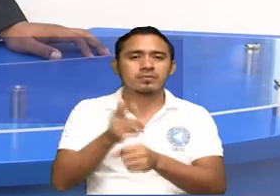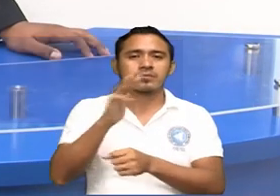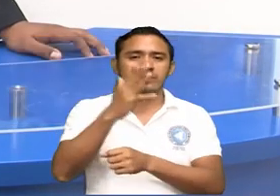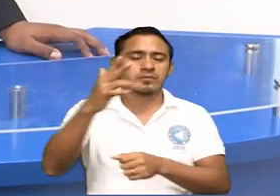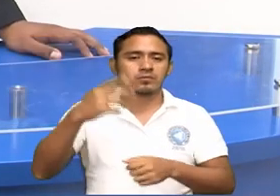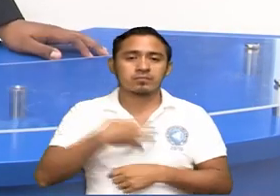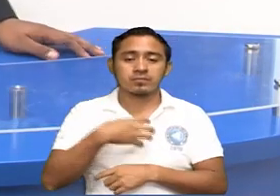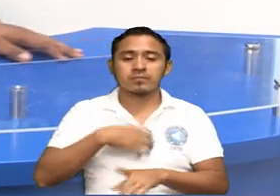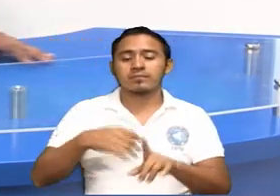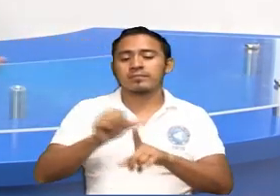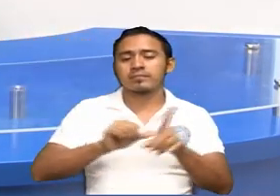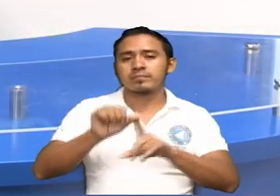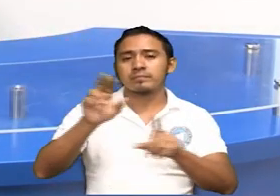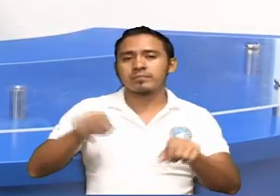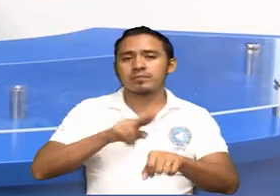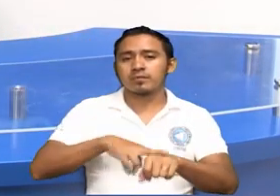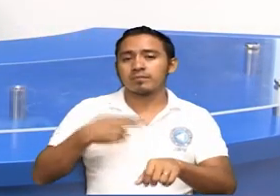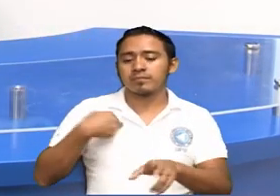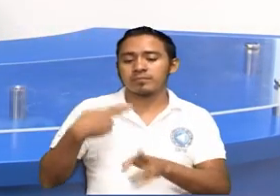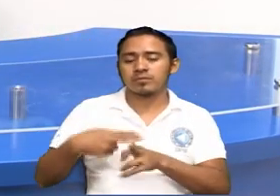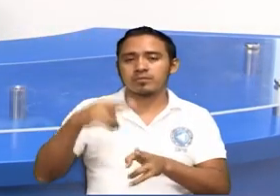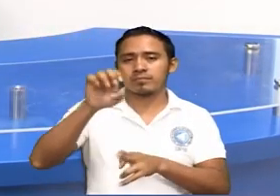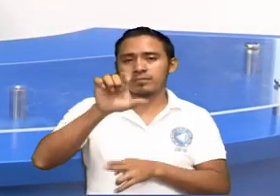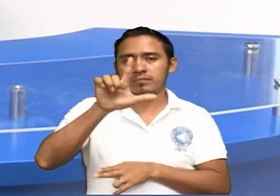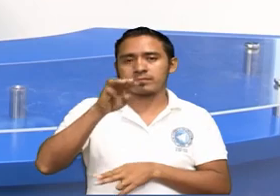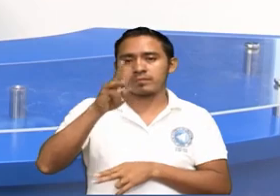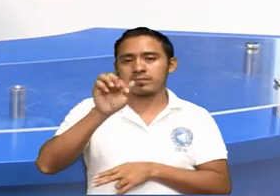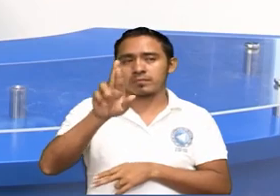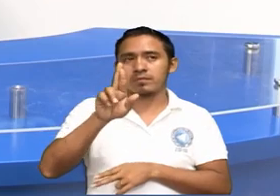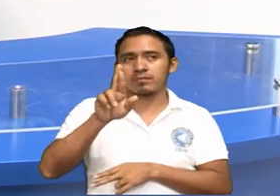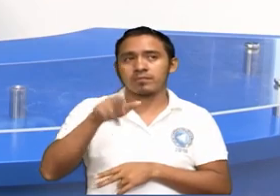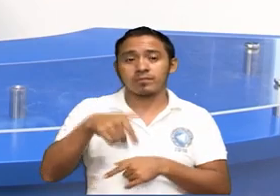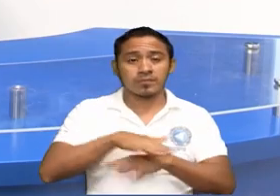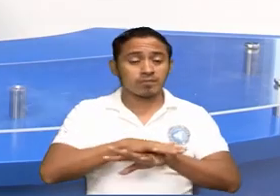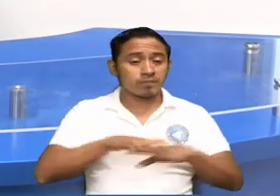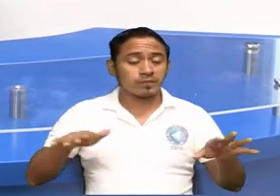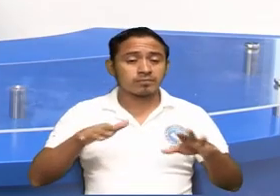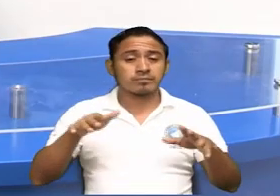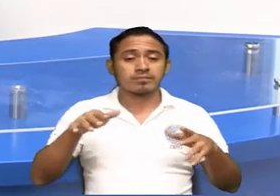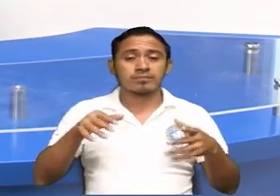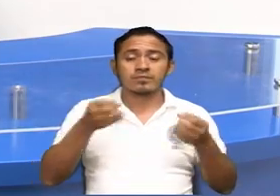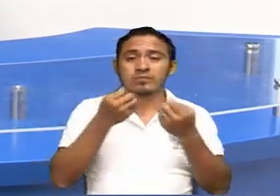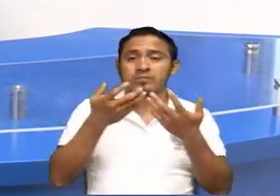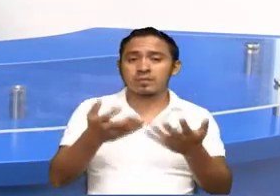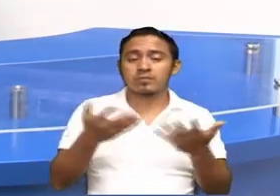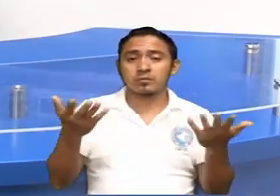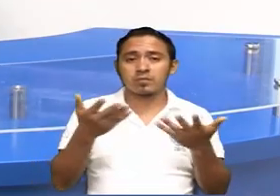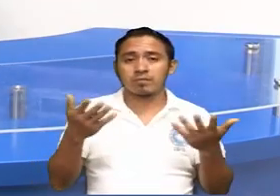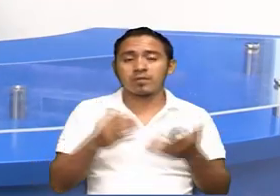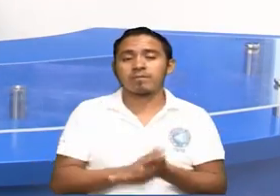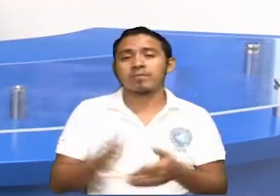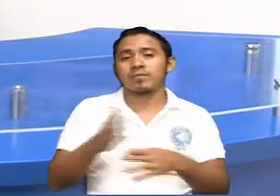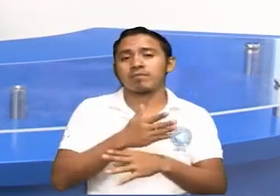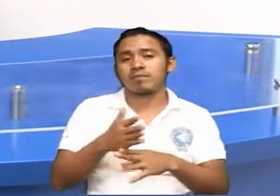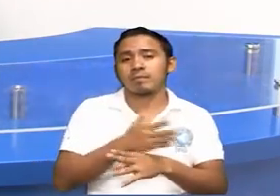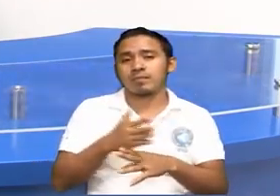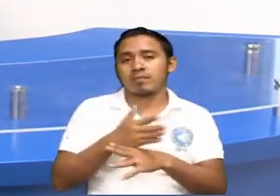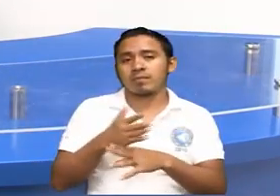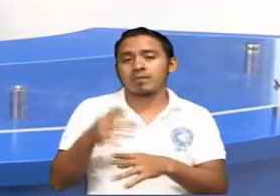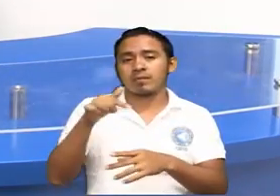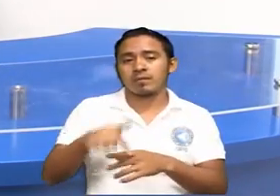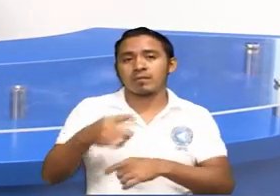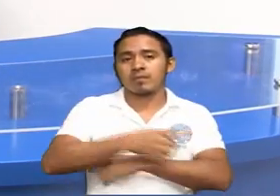El canal de la Asamblea Nacional estuvo con ustedes, Elmer Marcia. Y antes de despedir nuestra edición, les dejamos con nuestros titulares correspondientes a